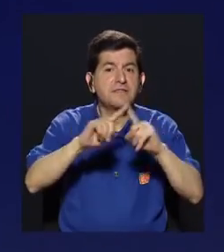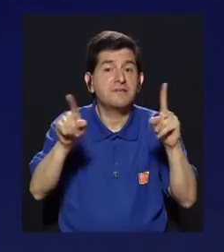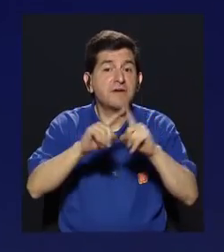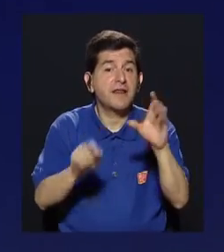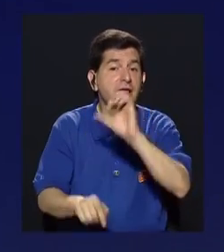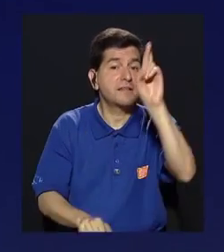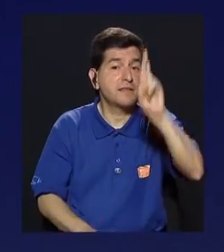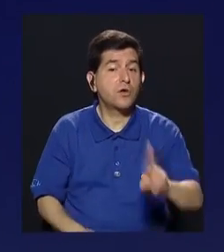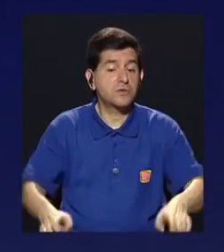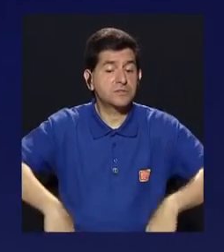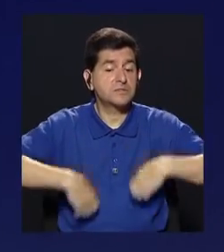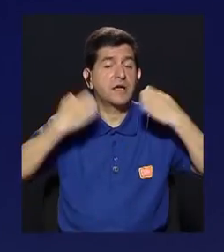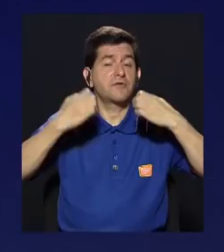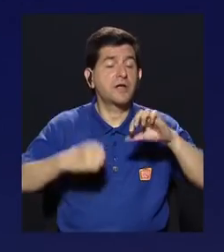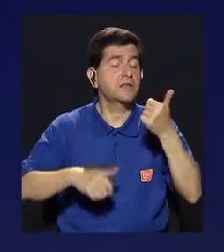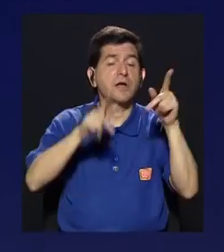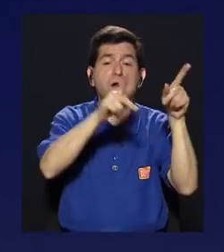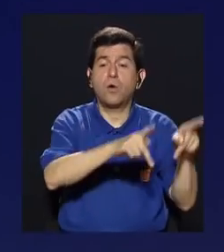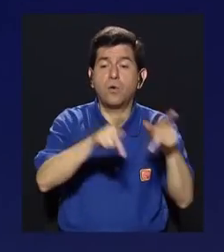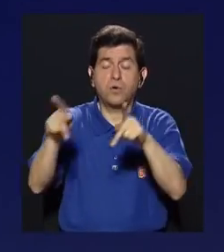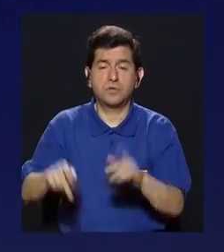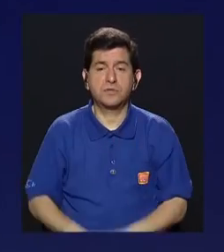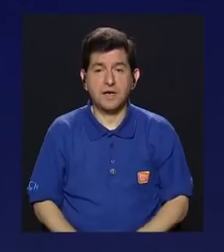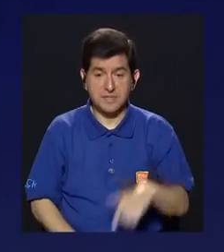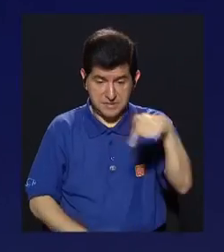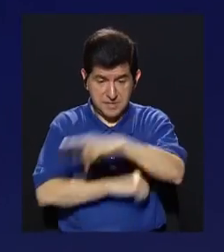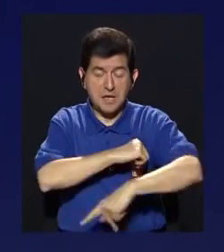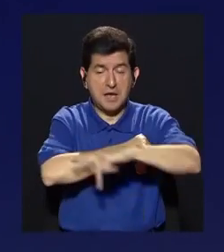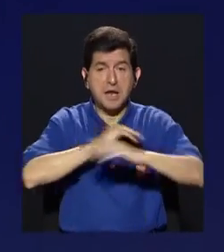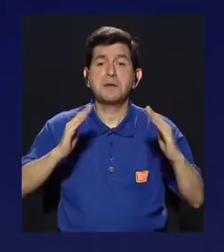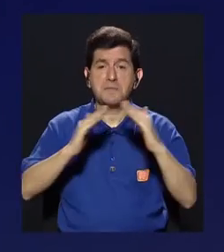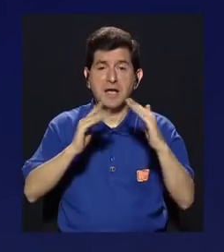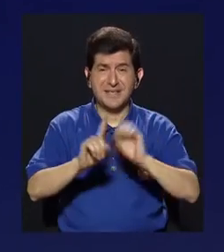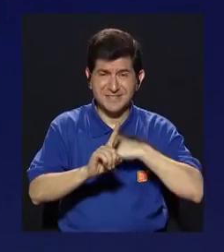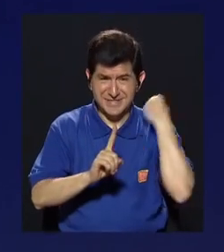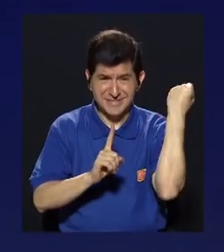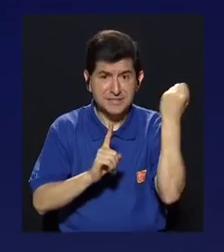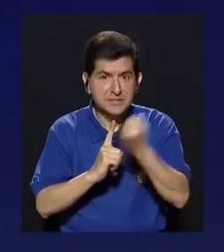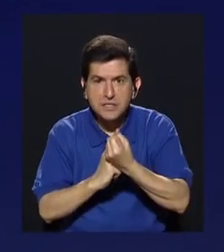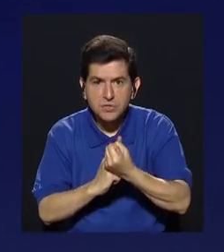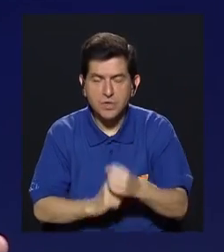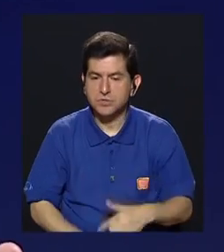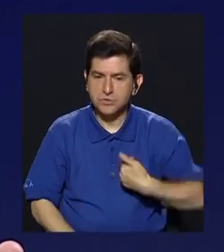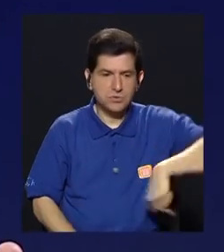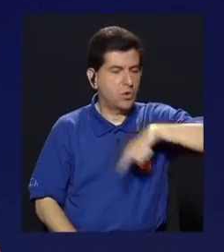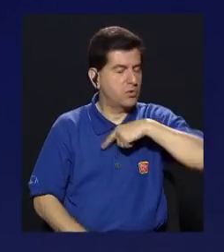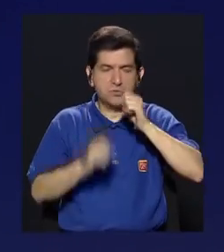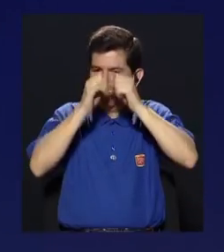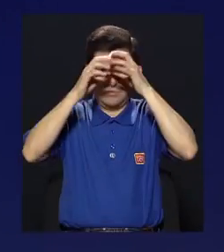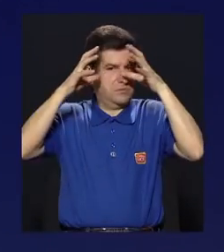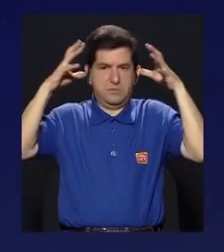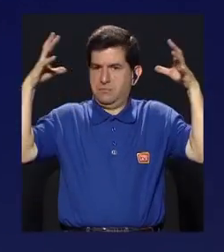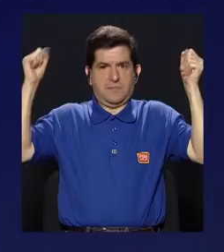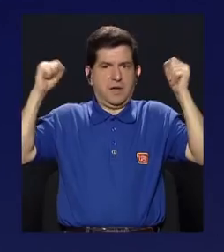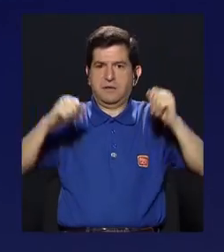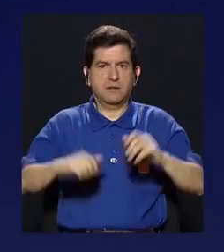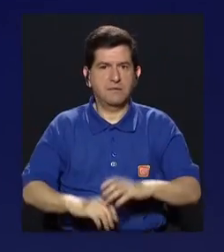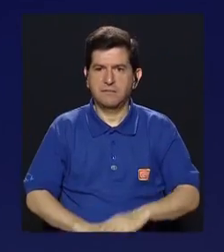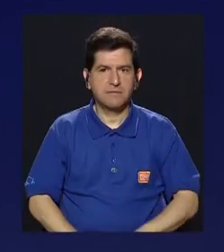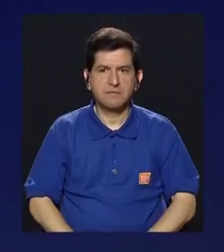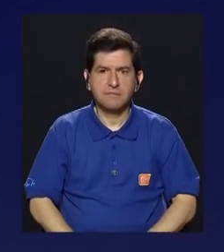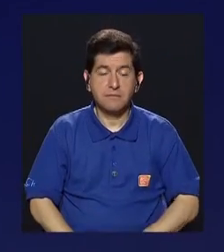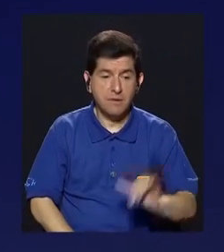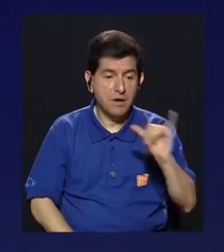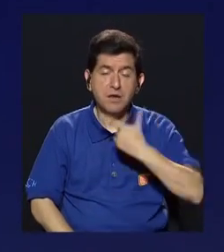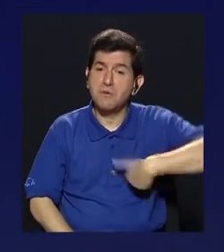esa otra costa rica para que veamos a esas otras personas que viven en nuestro país en condiciones que ni imaginamos y